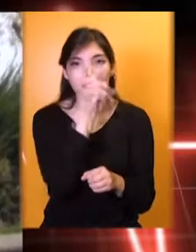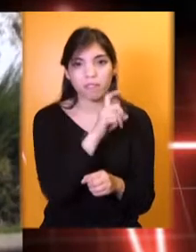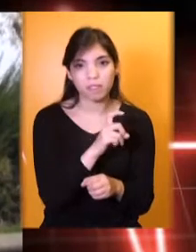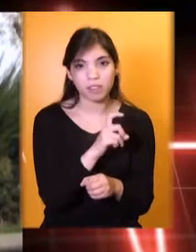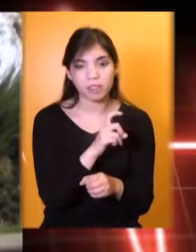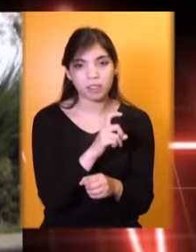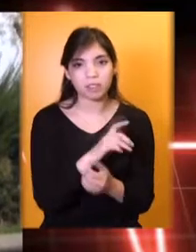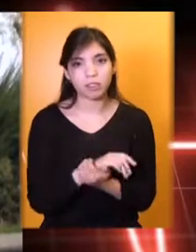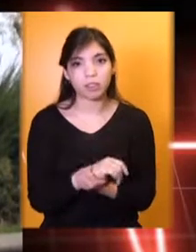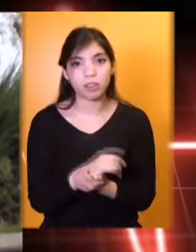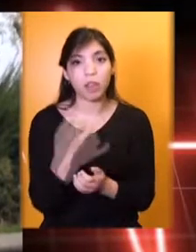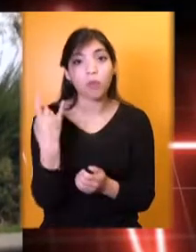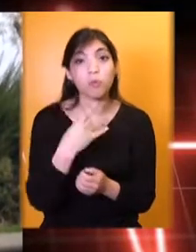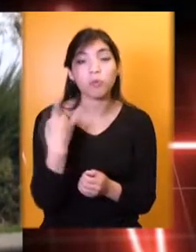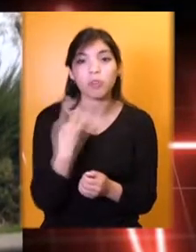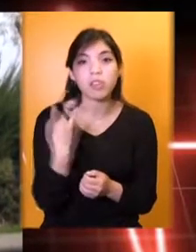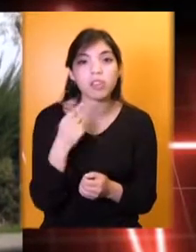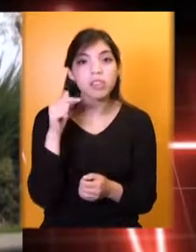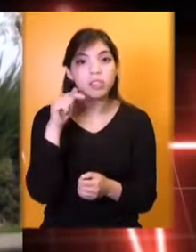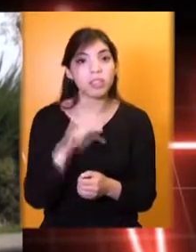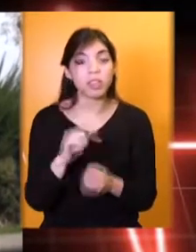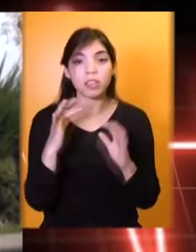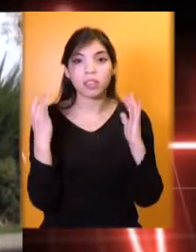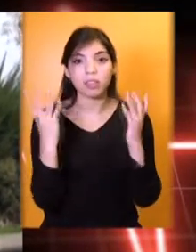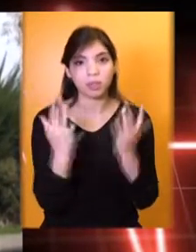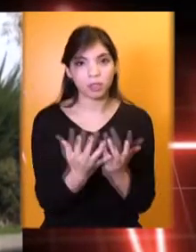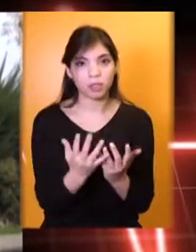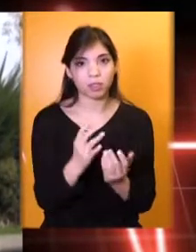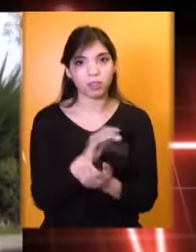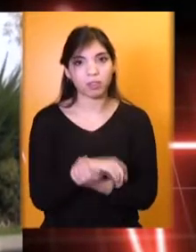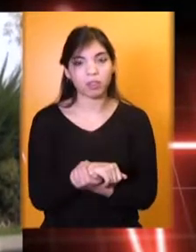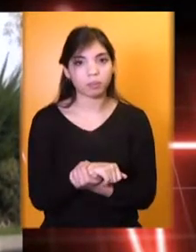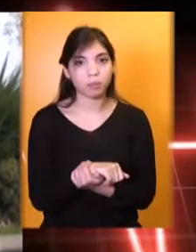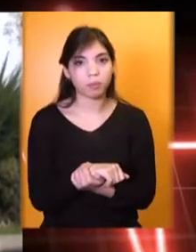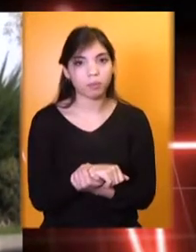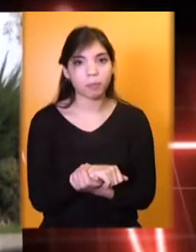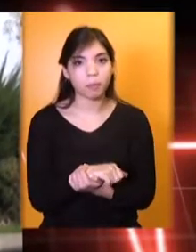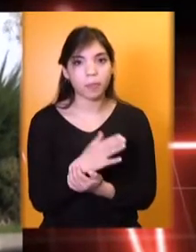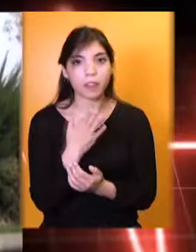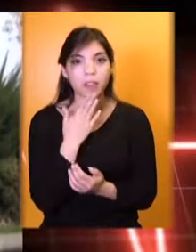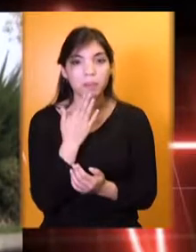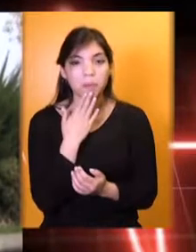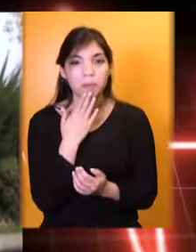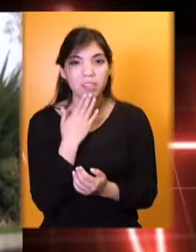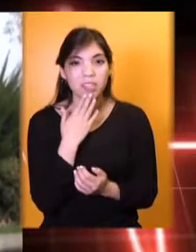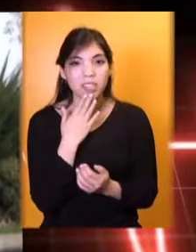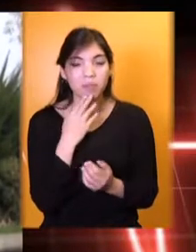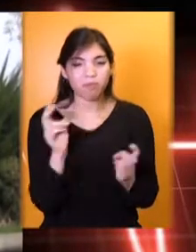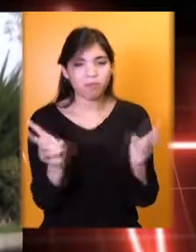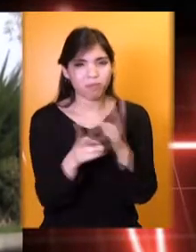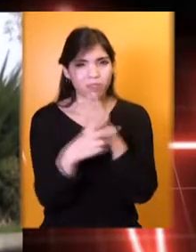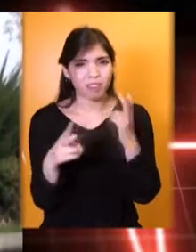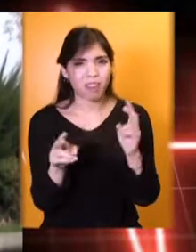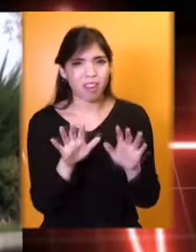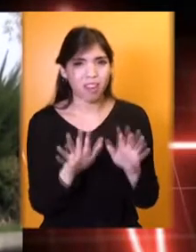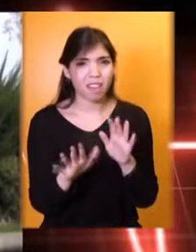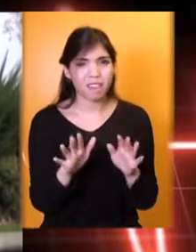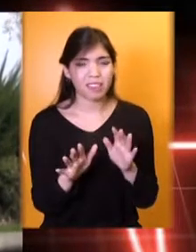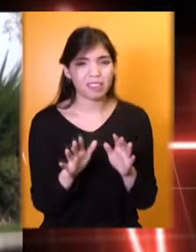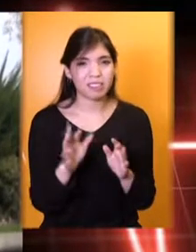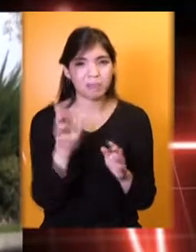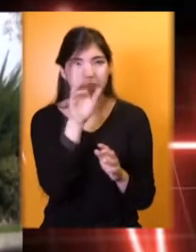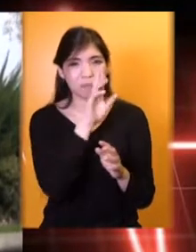y cuando hablamos de episodios críticos estamos hablando de la emergencia, las preemergencias, que son las situaciones más críticas. Pero también cuando el aire está regular, cuando están alerta, también tenemos